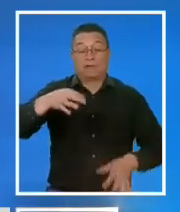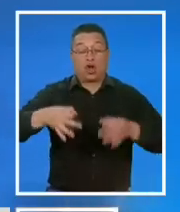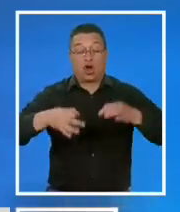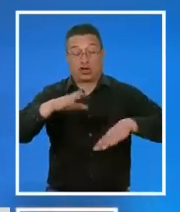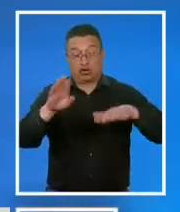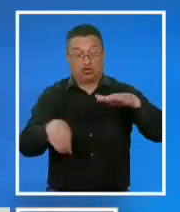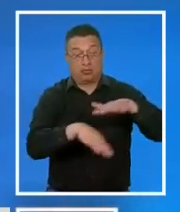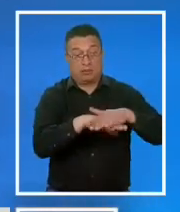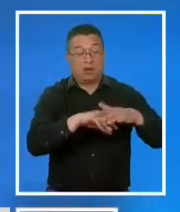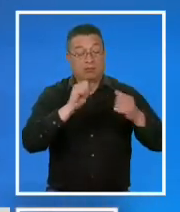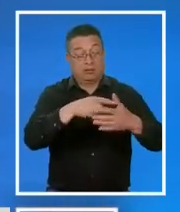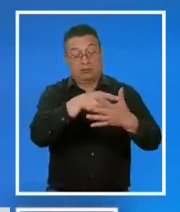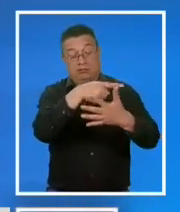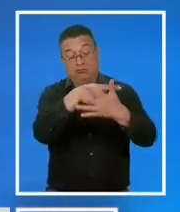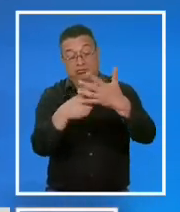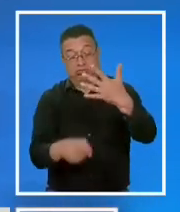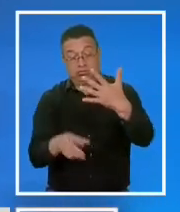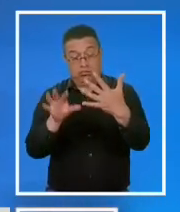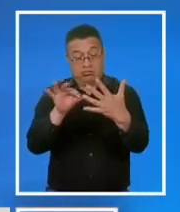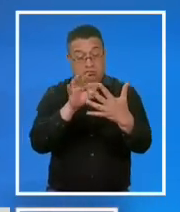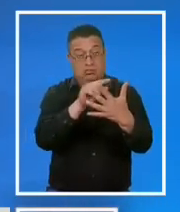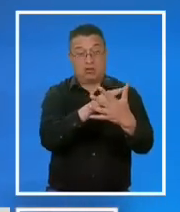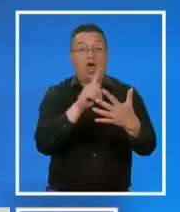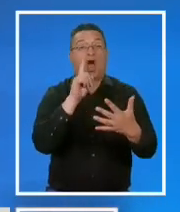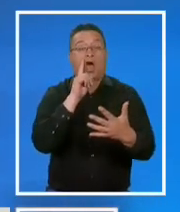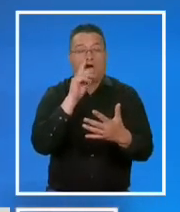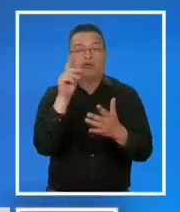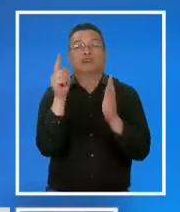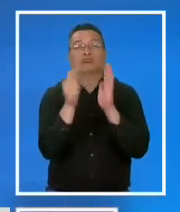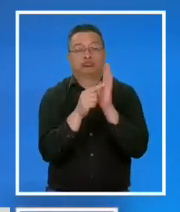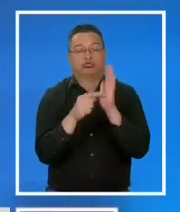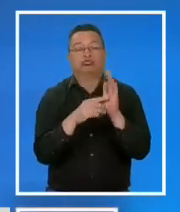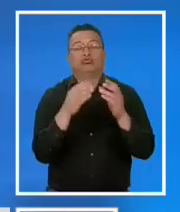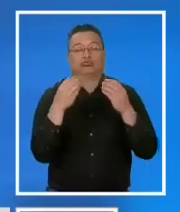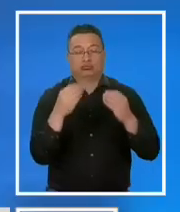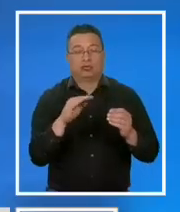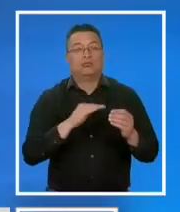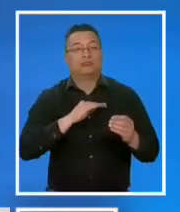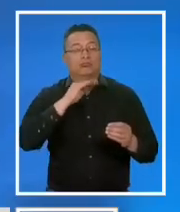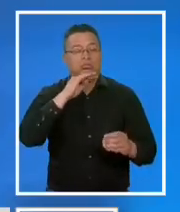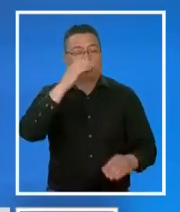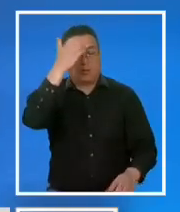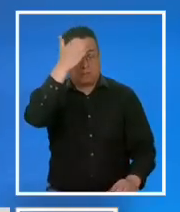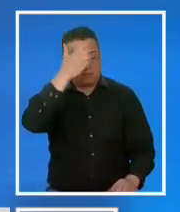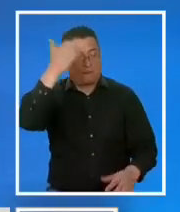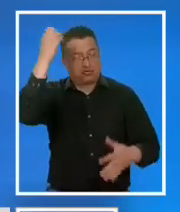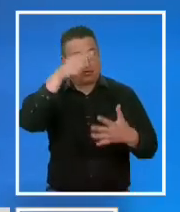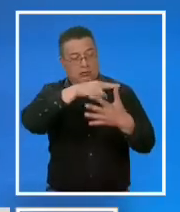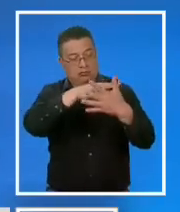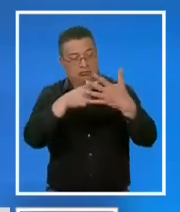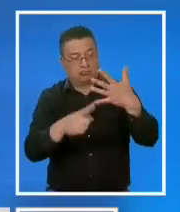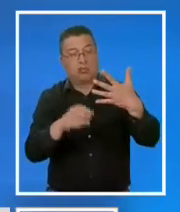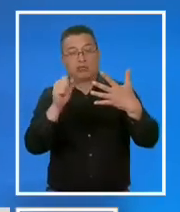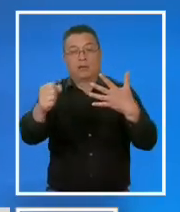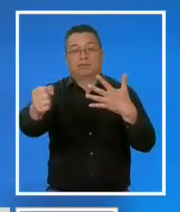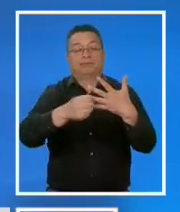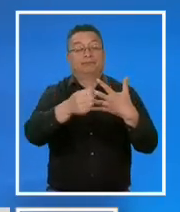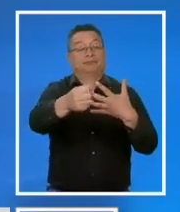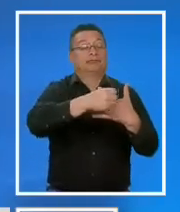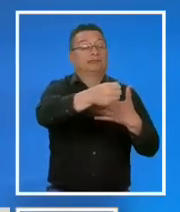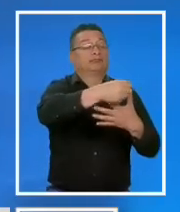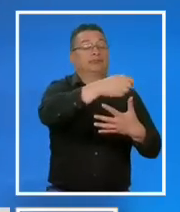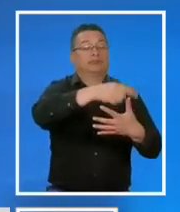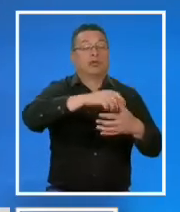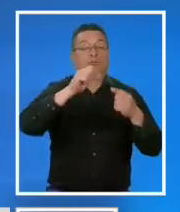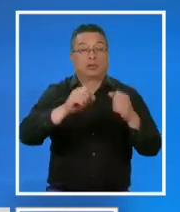Consideró que podían integrar la quina tienen requisitos suficientes profesionales para estar Y